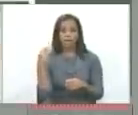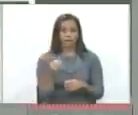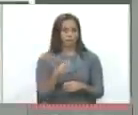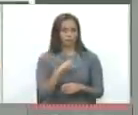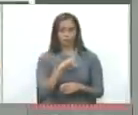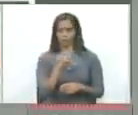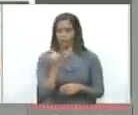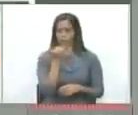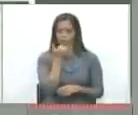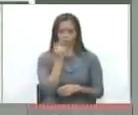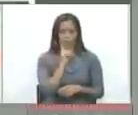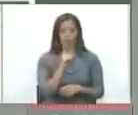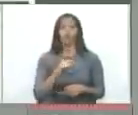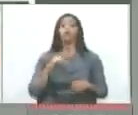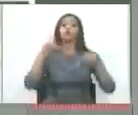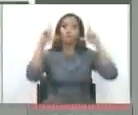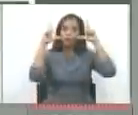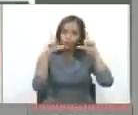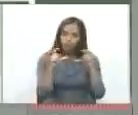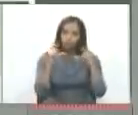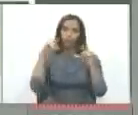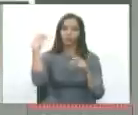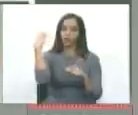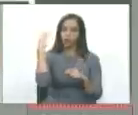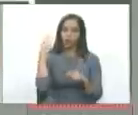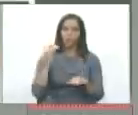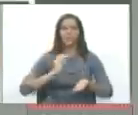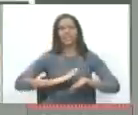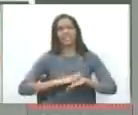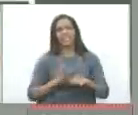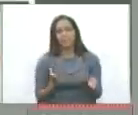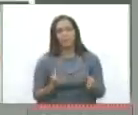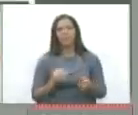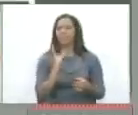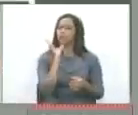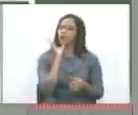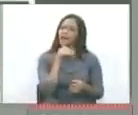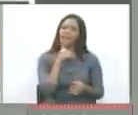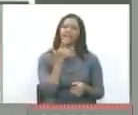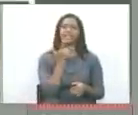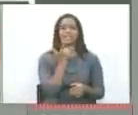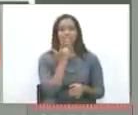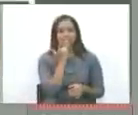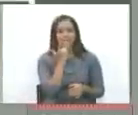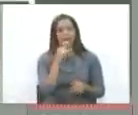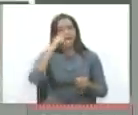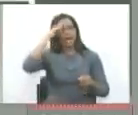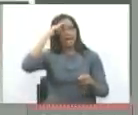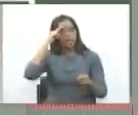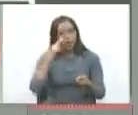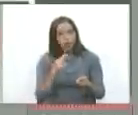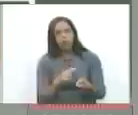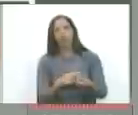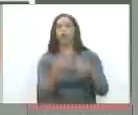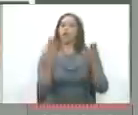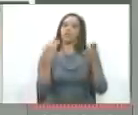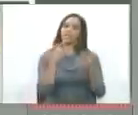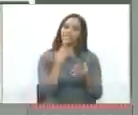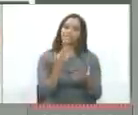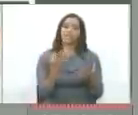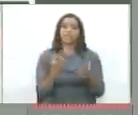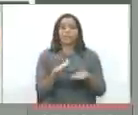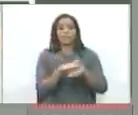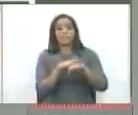error, no, no. Son fotos de Colombia. ¿Y por qué no tiene la dignidad, el honor, la valentía de decir me